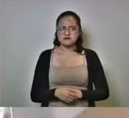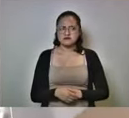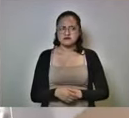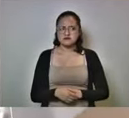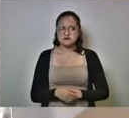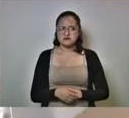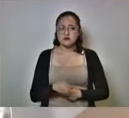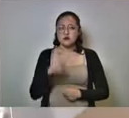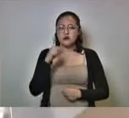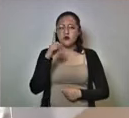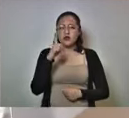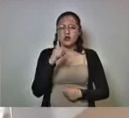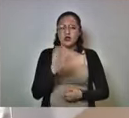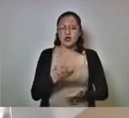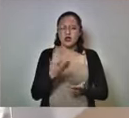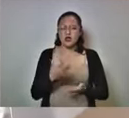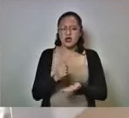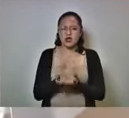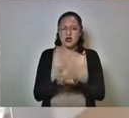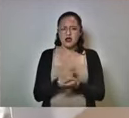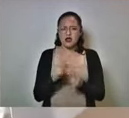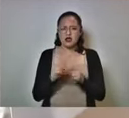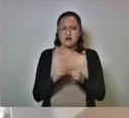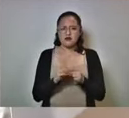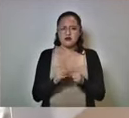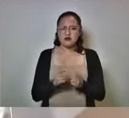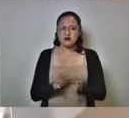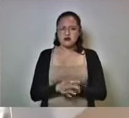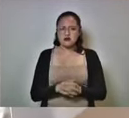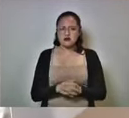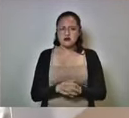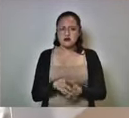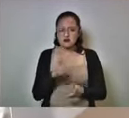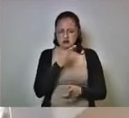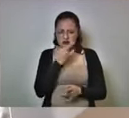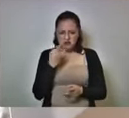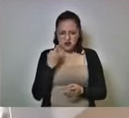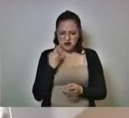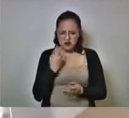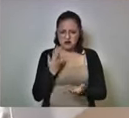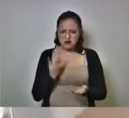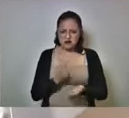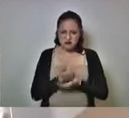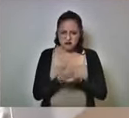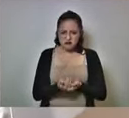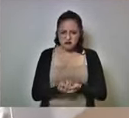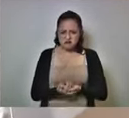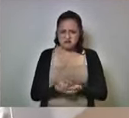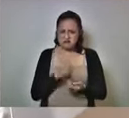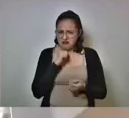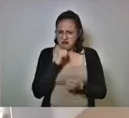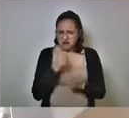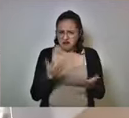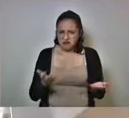Un solo kilo de arroz, de frijol o cubrebocas ha entregado el señor.